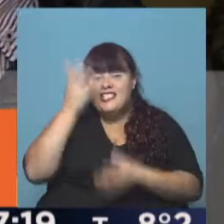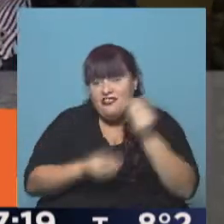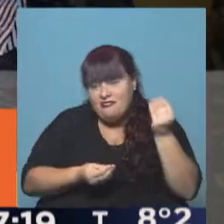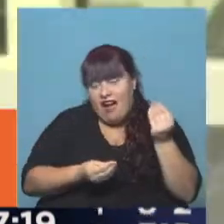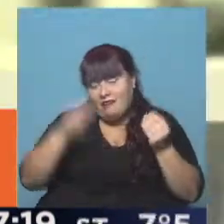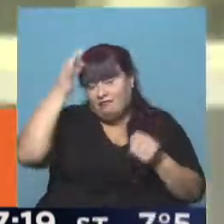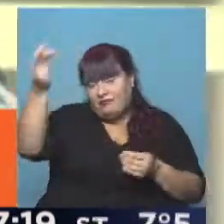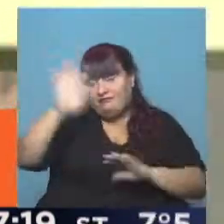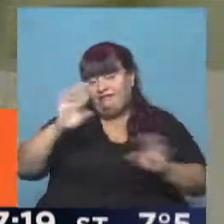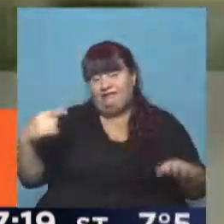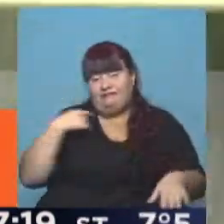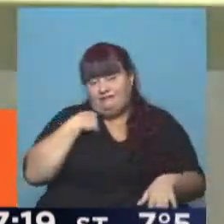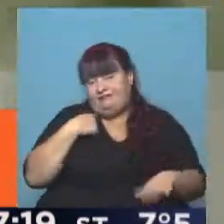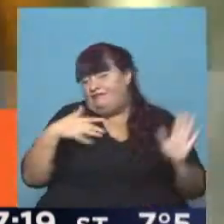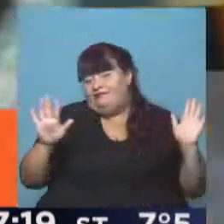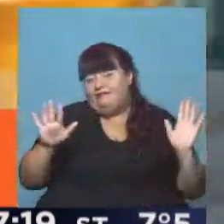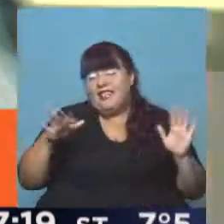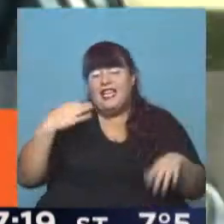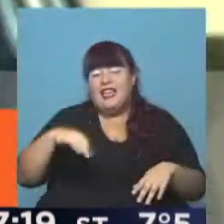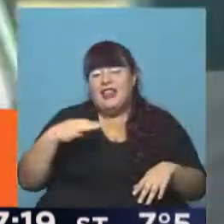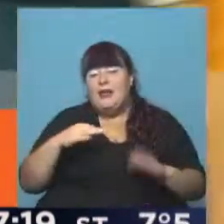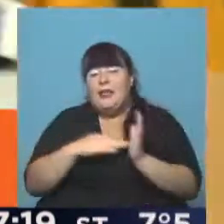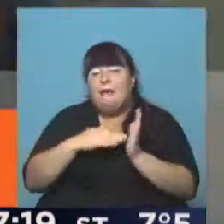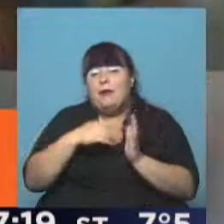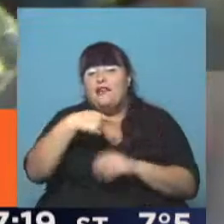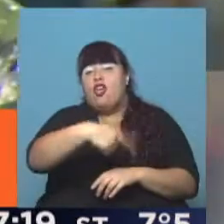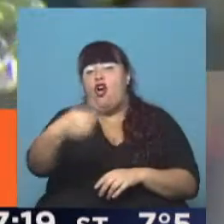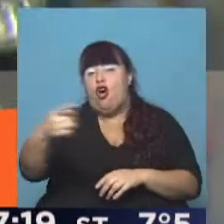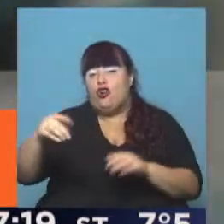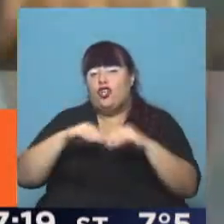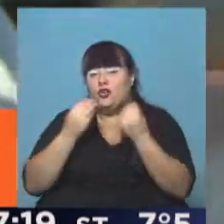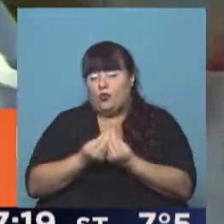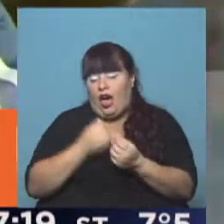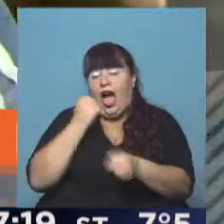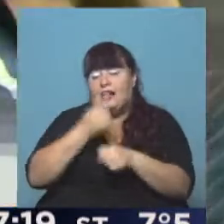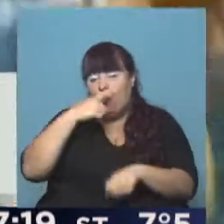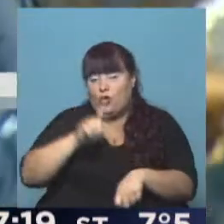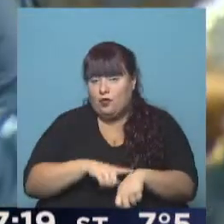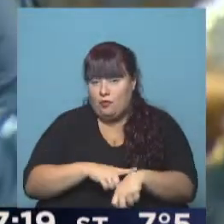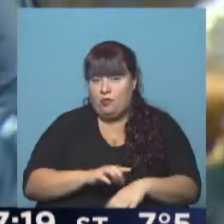la terminás pagando caro y tuvimos que estar dependiendo de un resultado hasta el final.